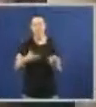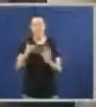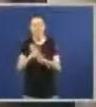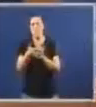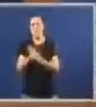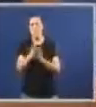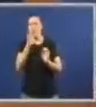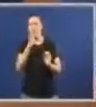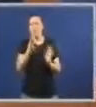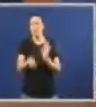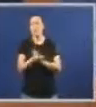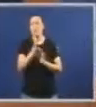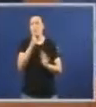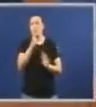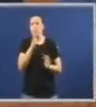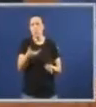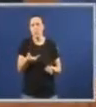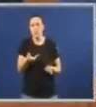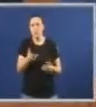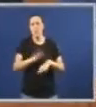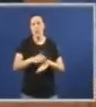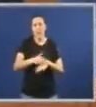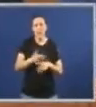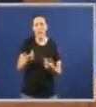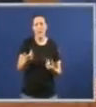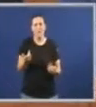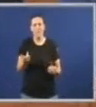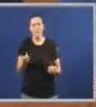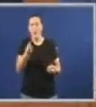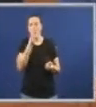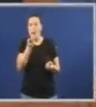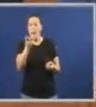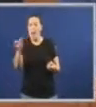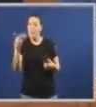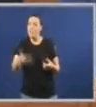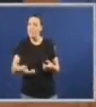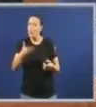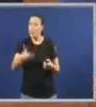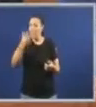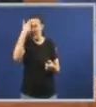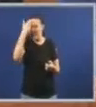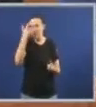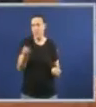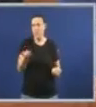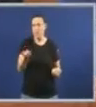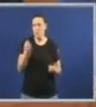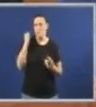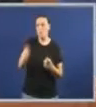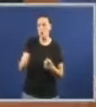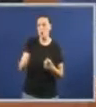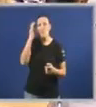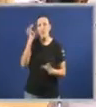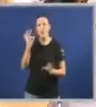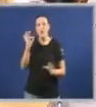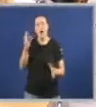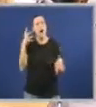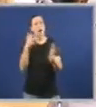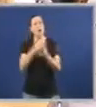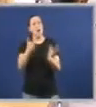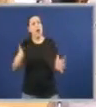explicar de como suceden as cousas por que suceden estes feminicidios e hai que decilo claro Son feminicidios non son mortes